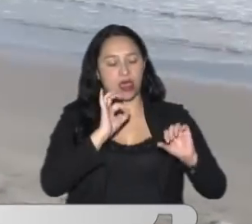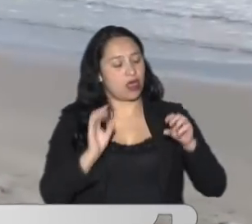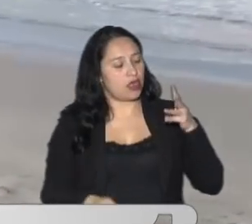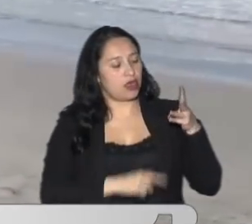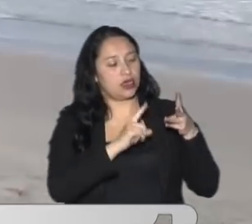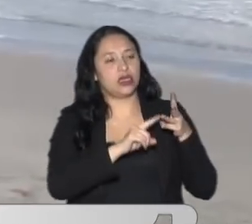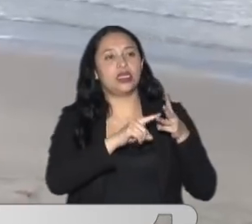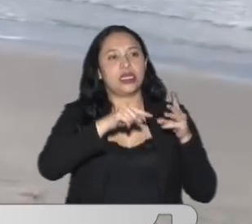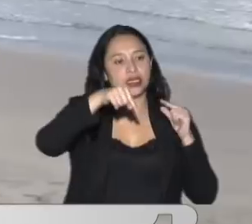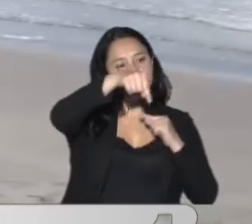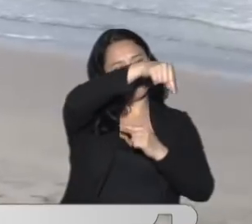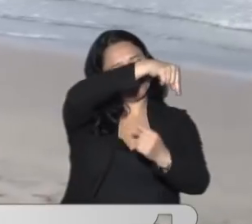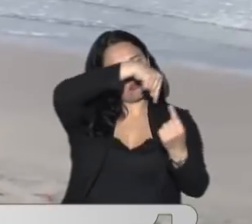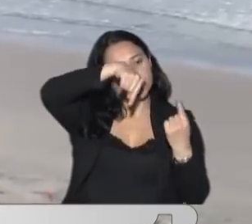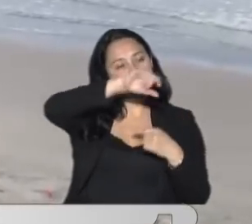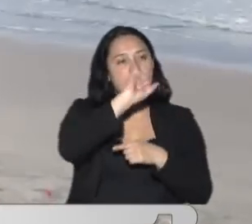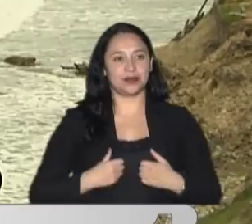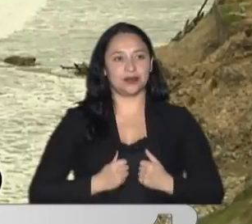espacio restringido.